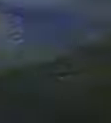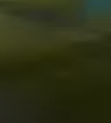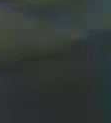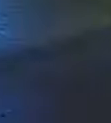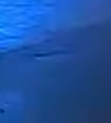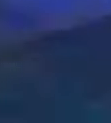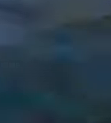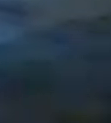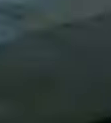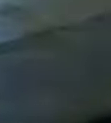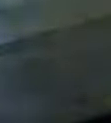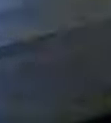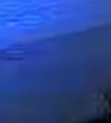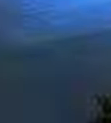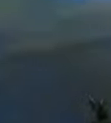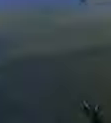before it's too